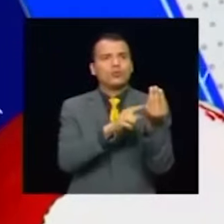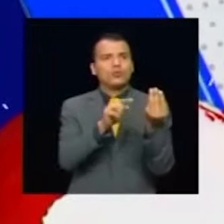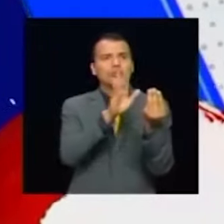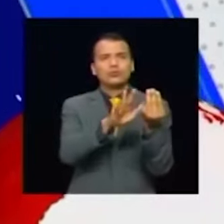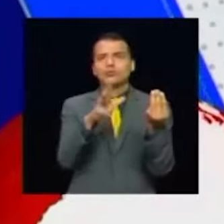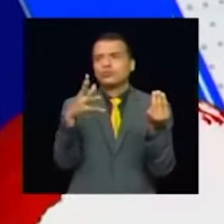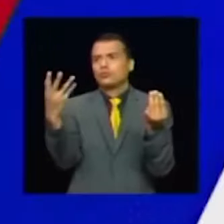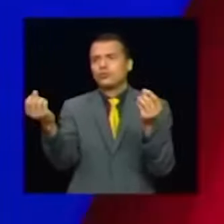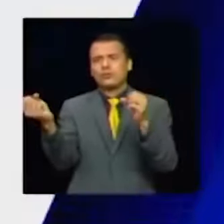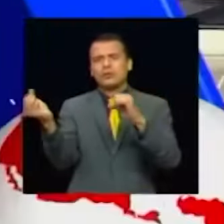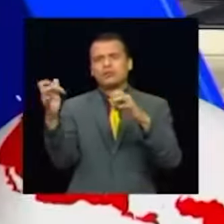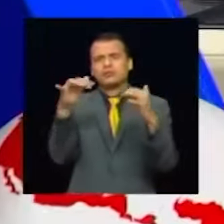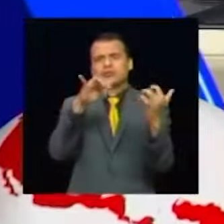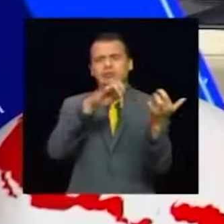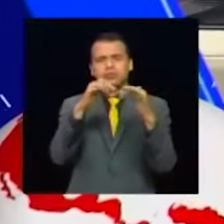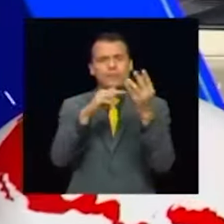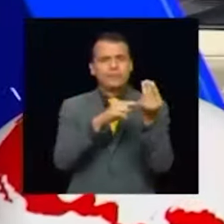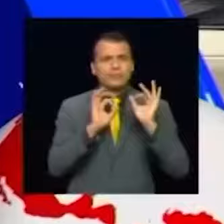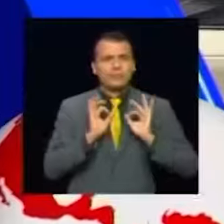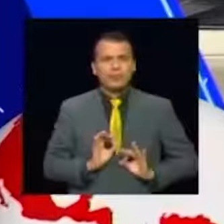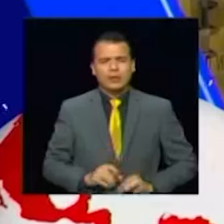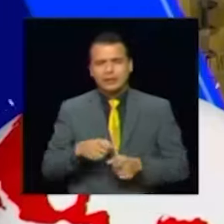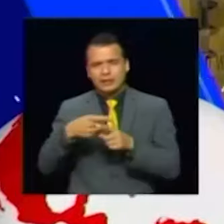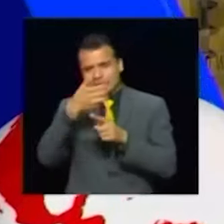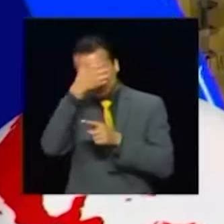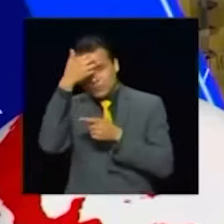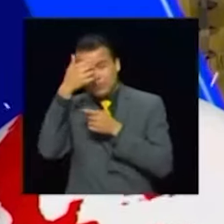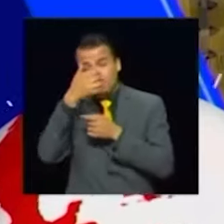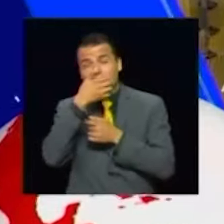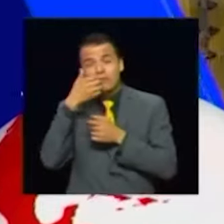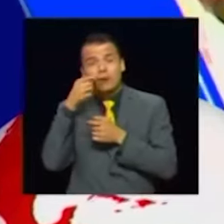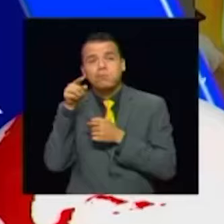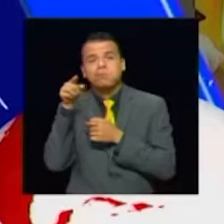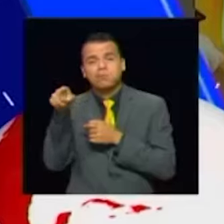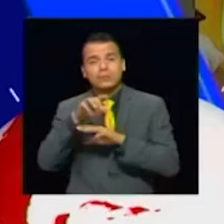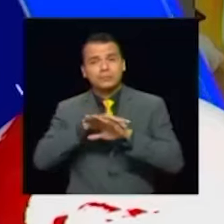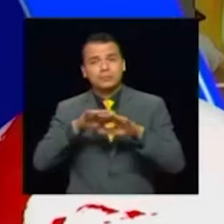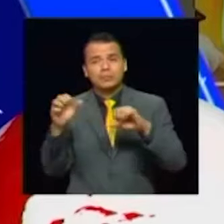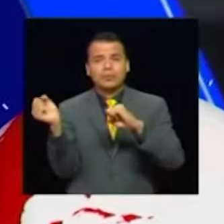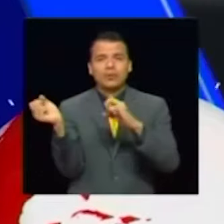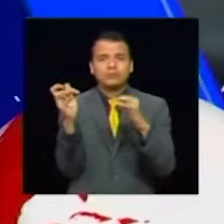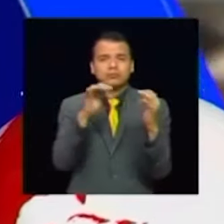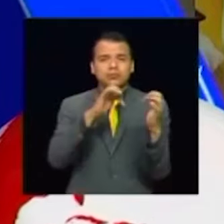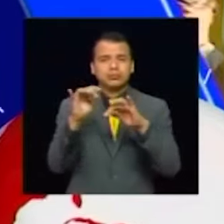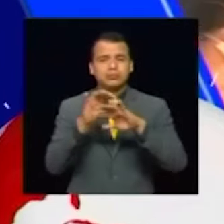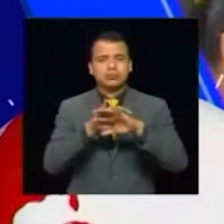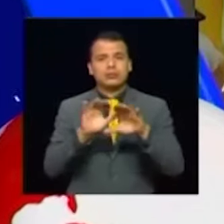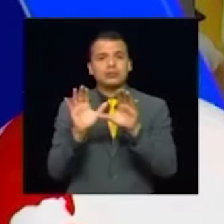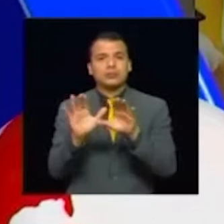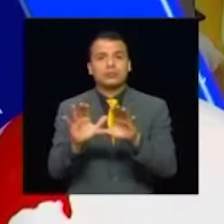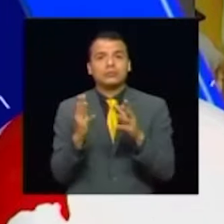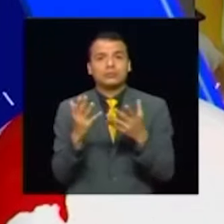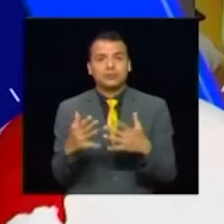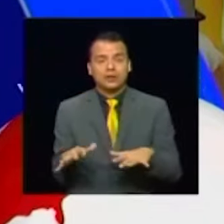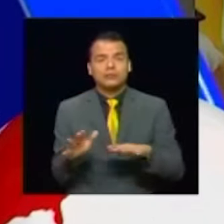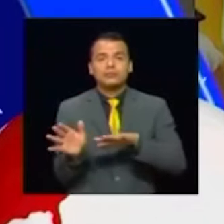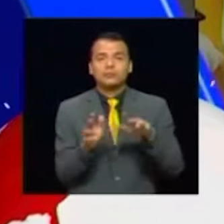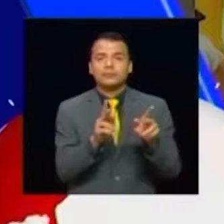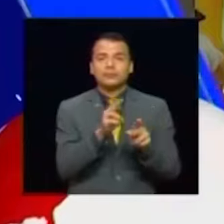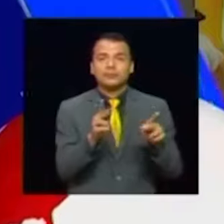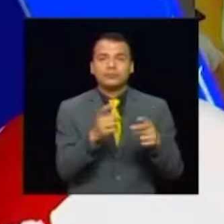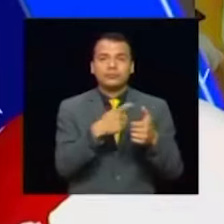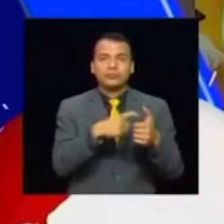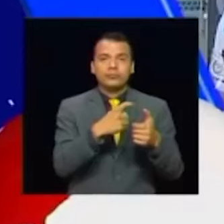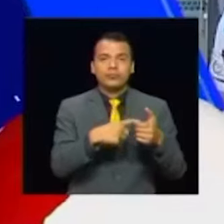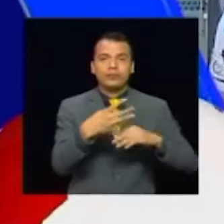FARC murieron en este hecho. Los más de 5 millones de usuarios de Sura no podrán ser trasladados a otras EPS intervenidas. El gremio que reúne a estas